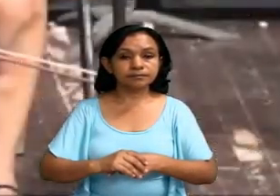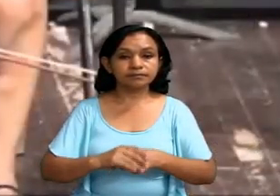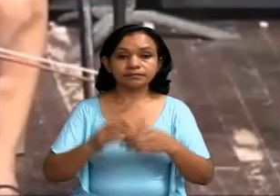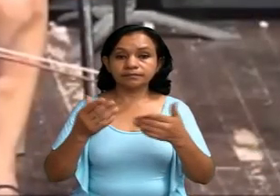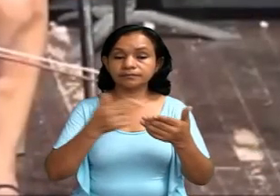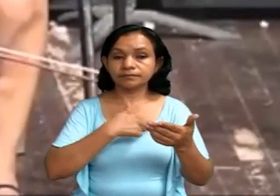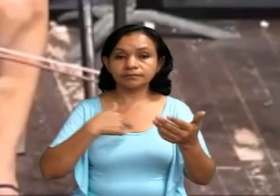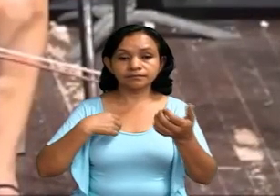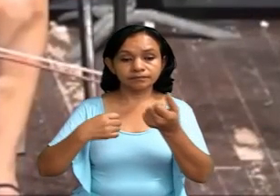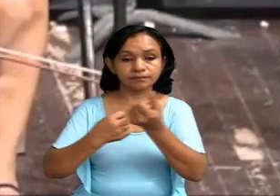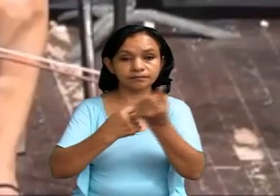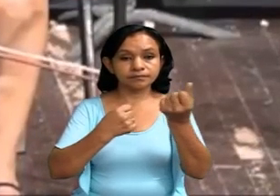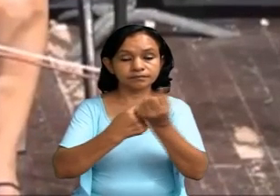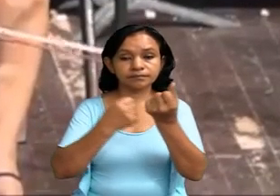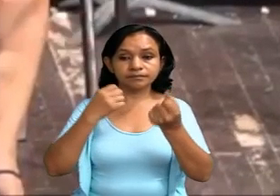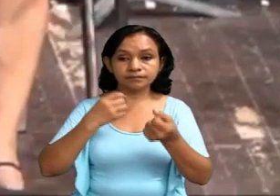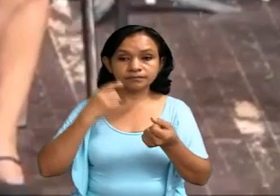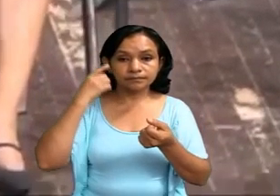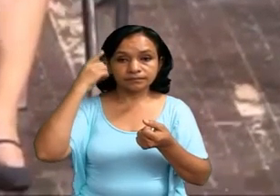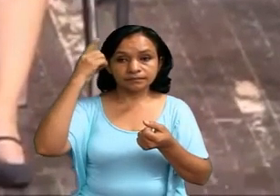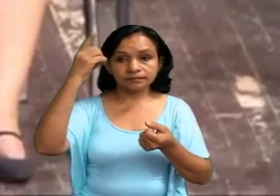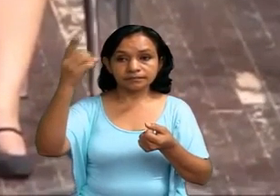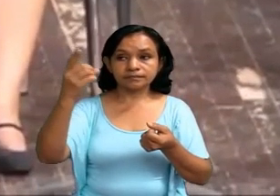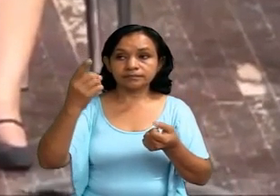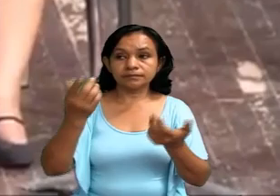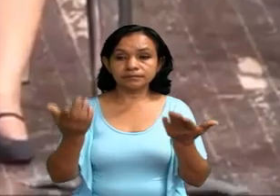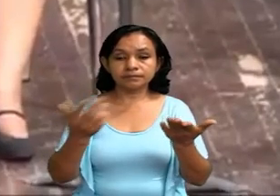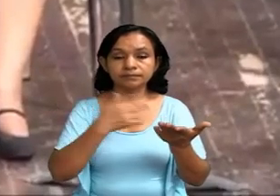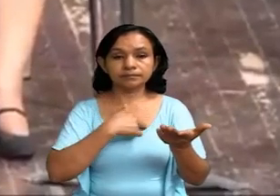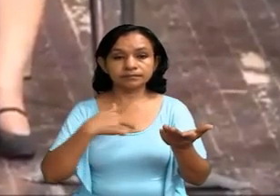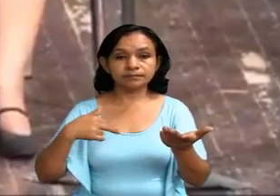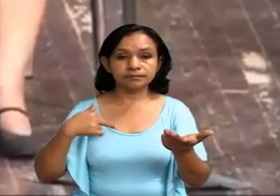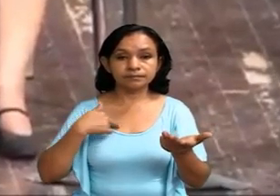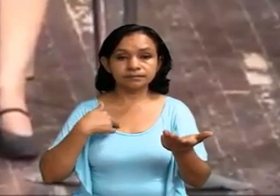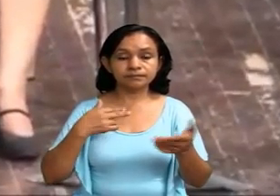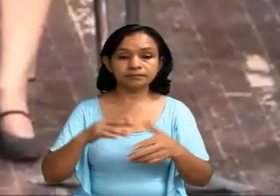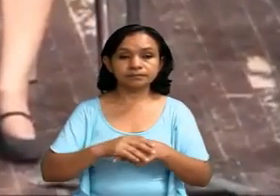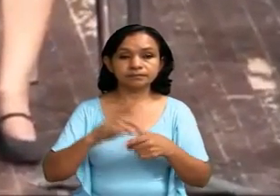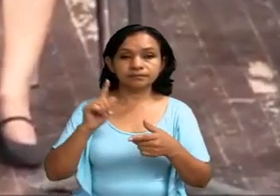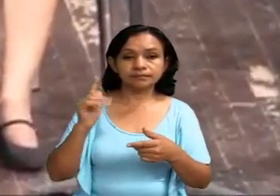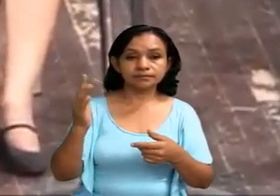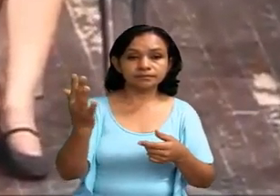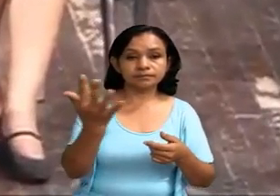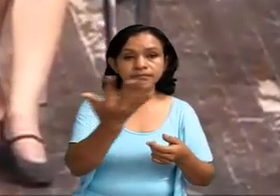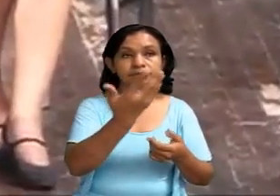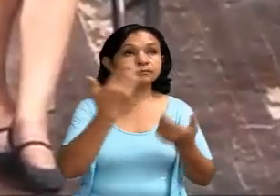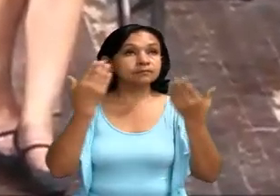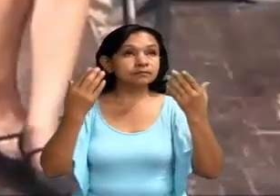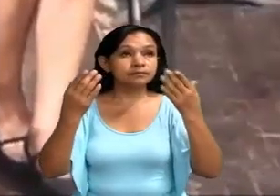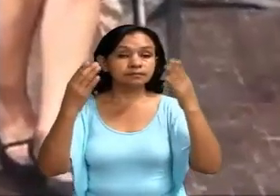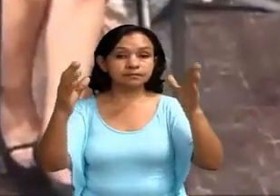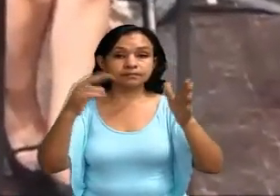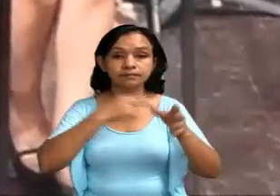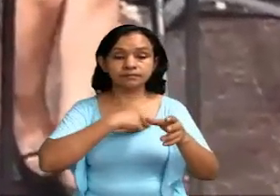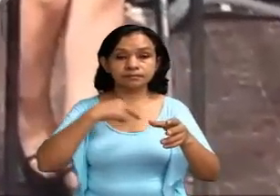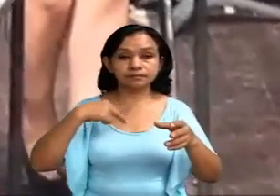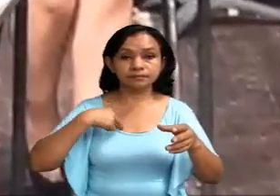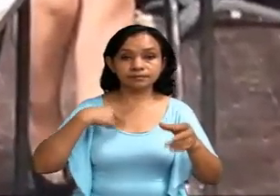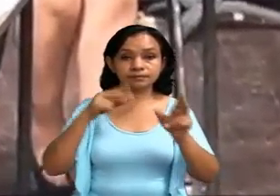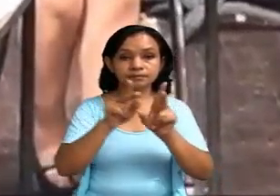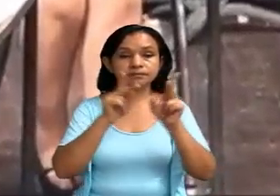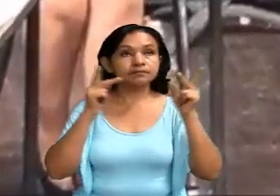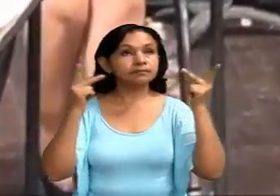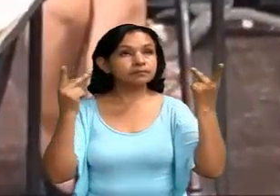implícitamente apoyando, desarrollando o incidiendo en todas estas perspectivas de brindarle a nuestro